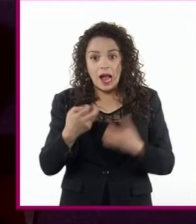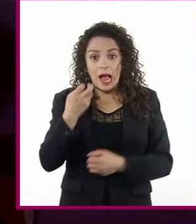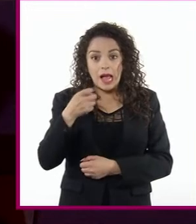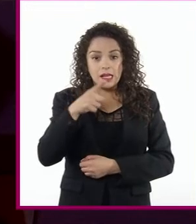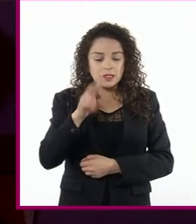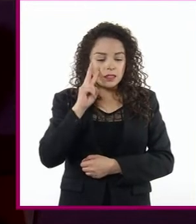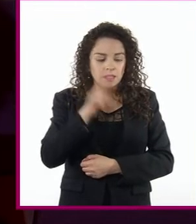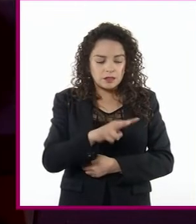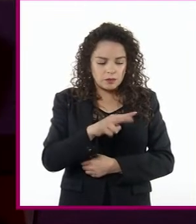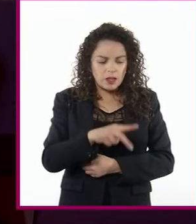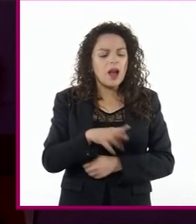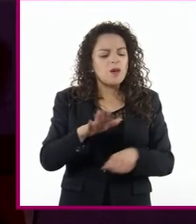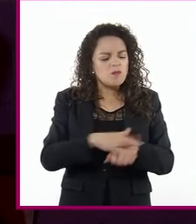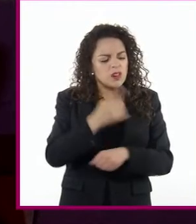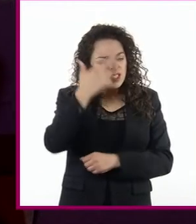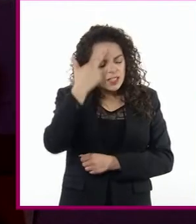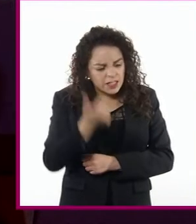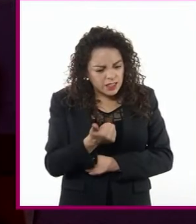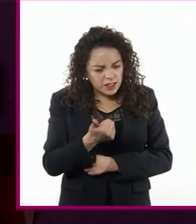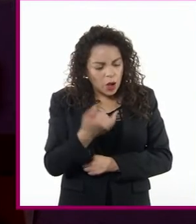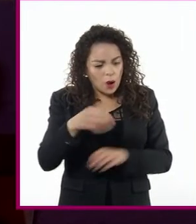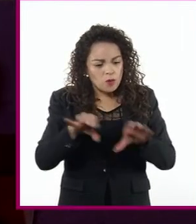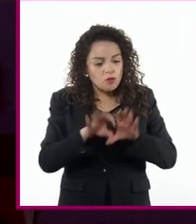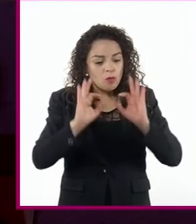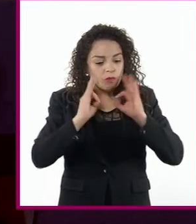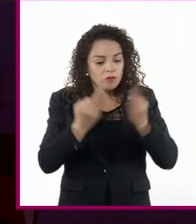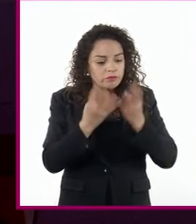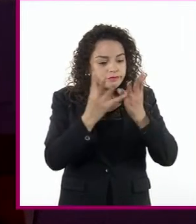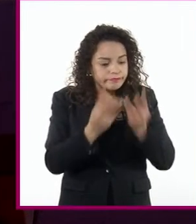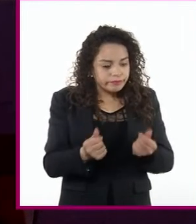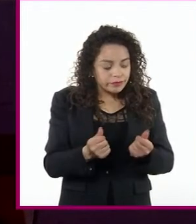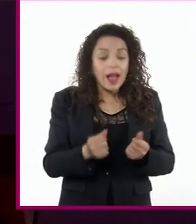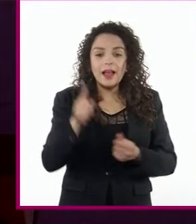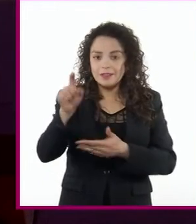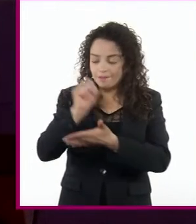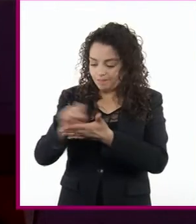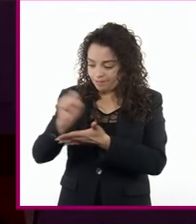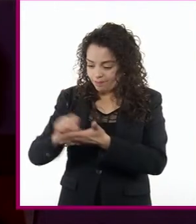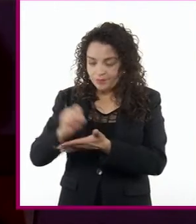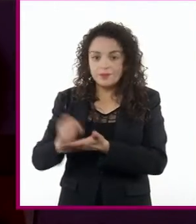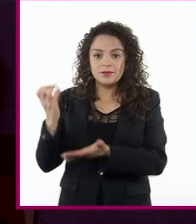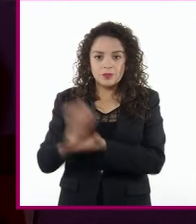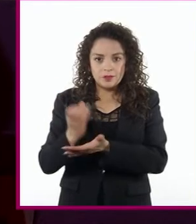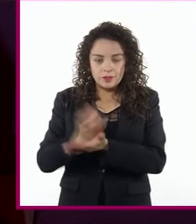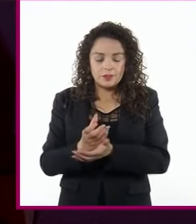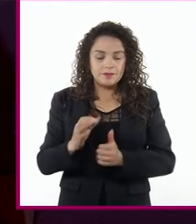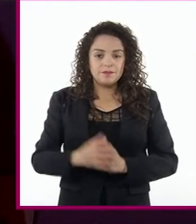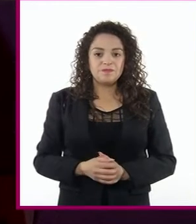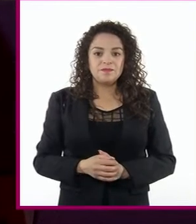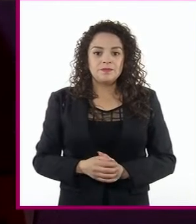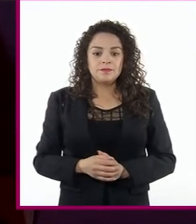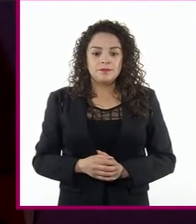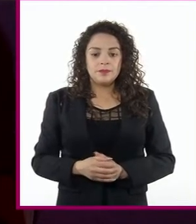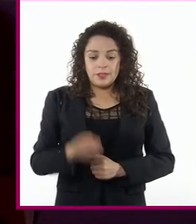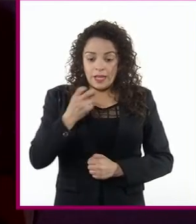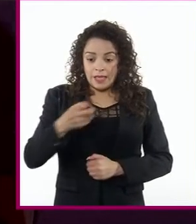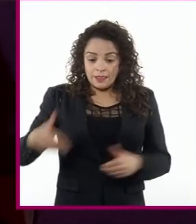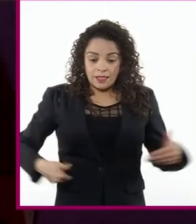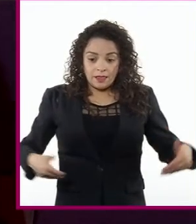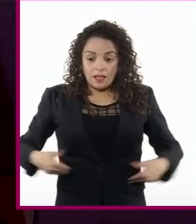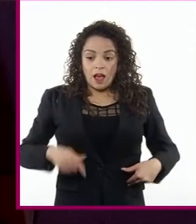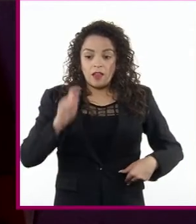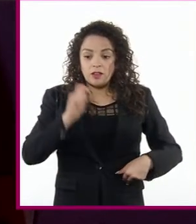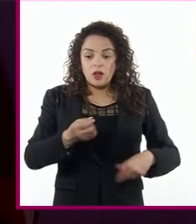se presentaron y la forma en que se resolvieron. Escriban en su cuaderno lo que esa obra aportó para